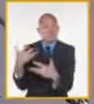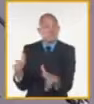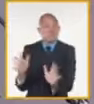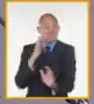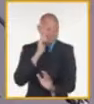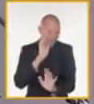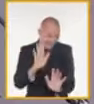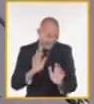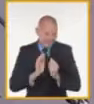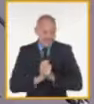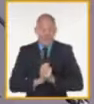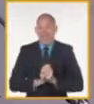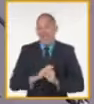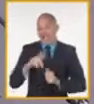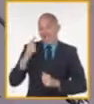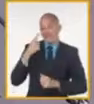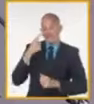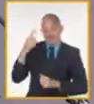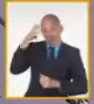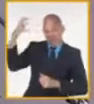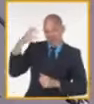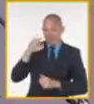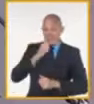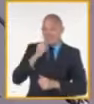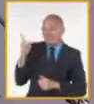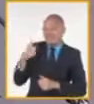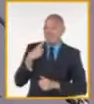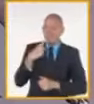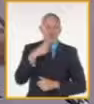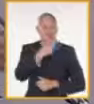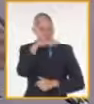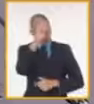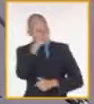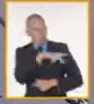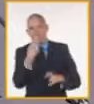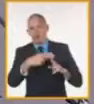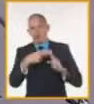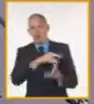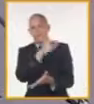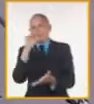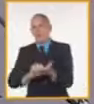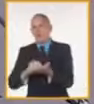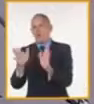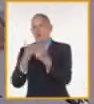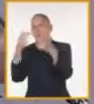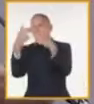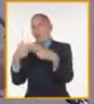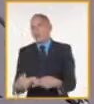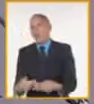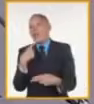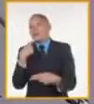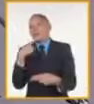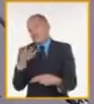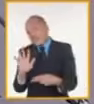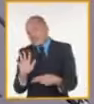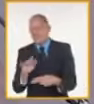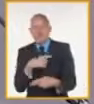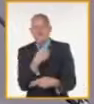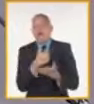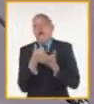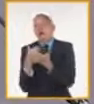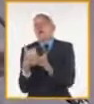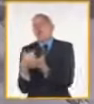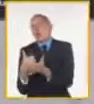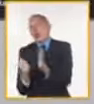potestad de incluir a Cuba en una lista de países patrocinadores del terrorismo que hasta hace pocos días nos tenía en una lista de países que no cooperan en la lucha contra el